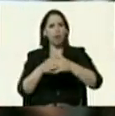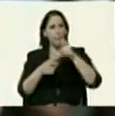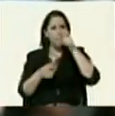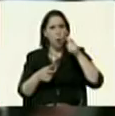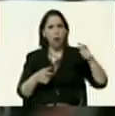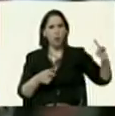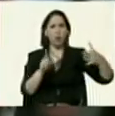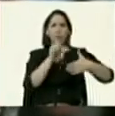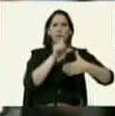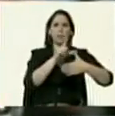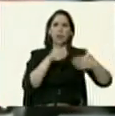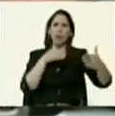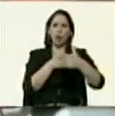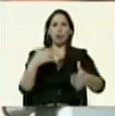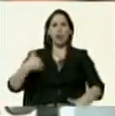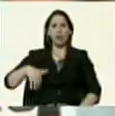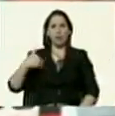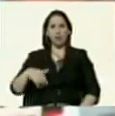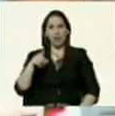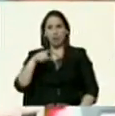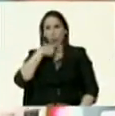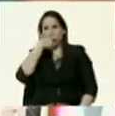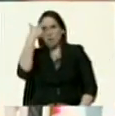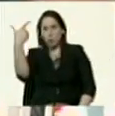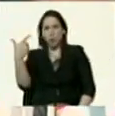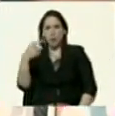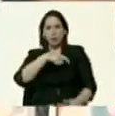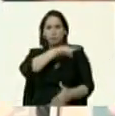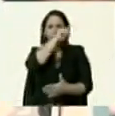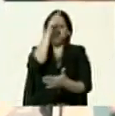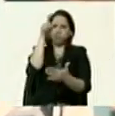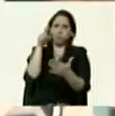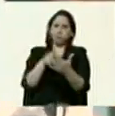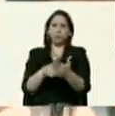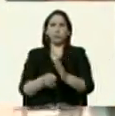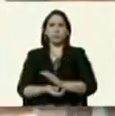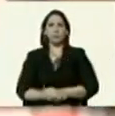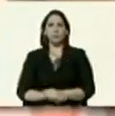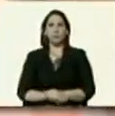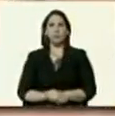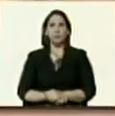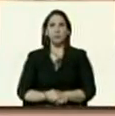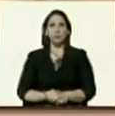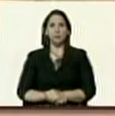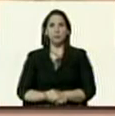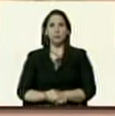Argentina. Fue la vergüenza total, la vergüenza.